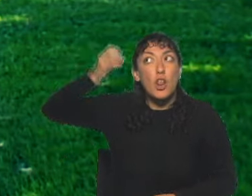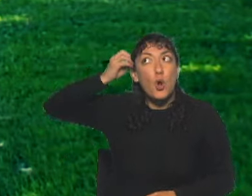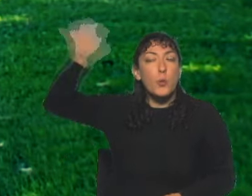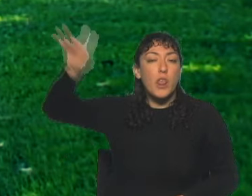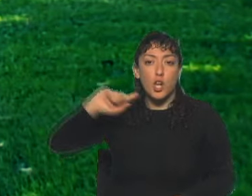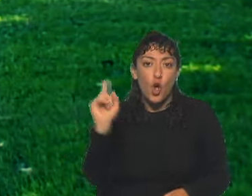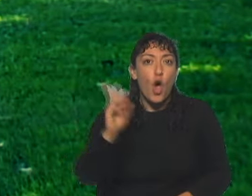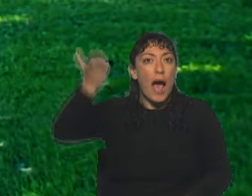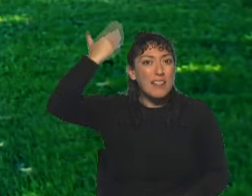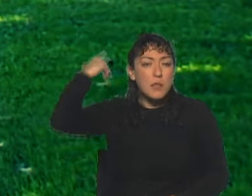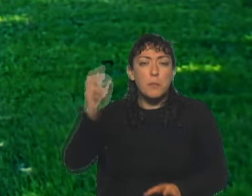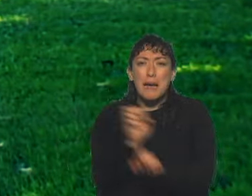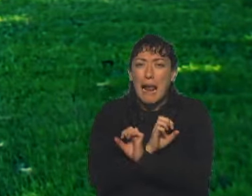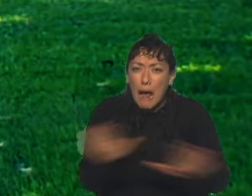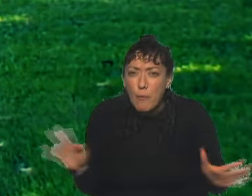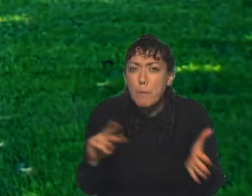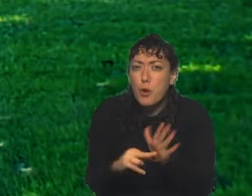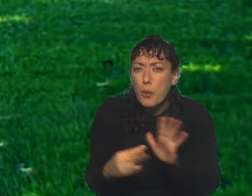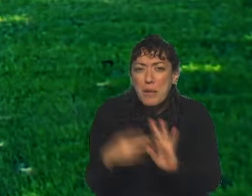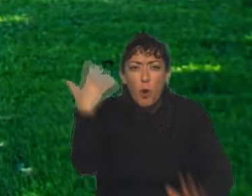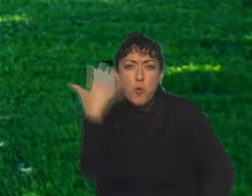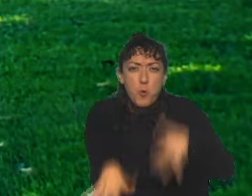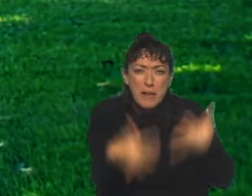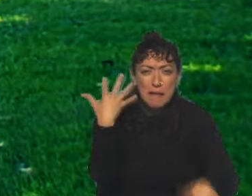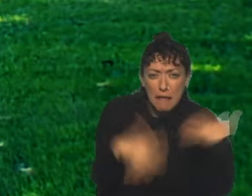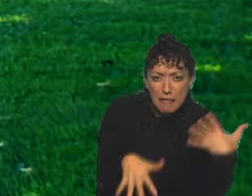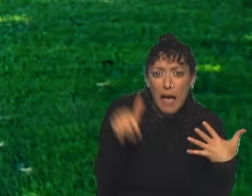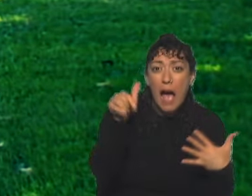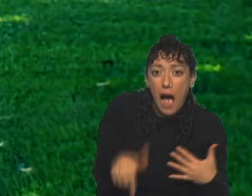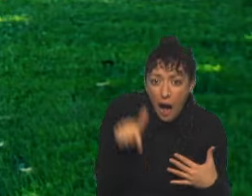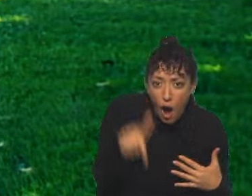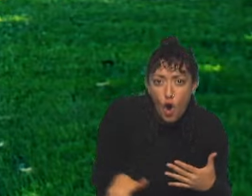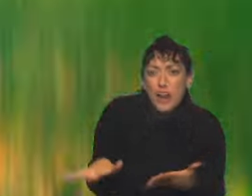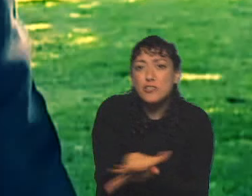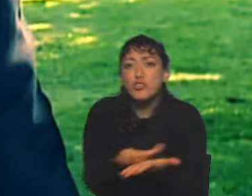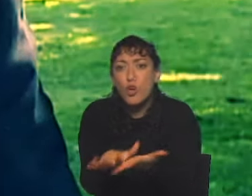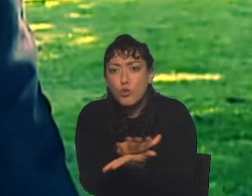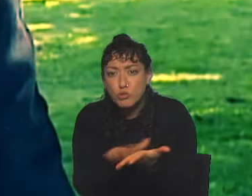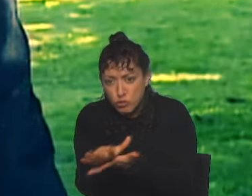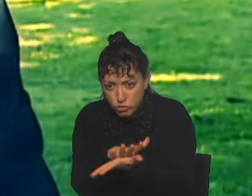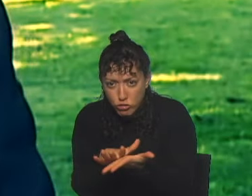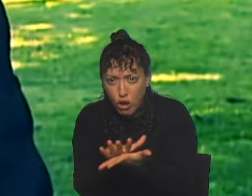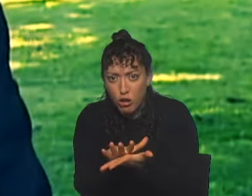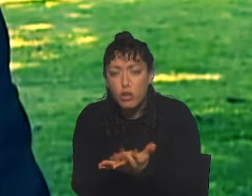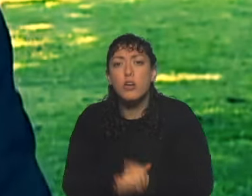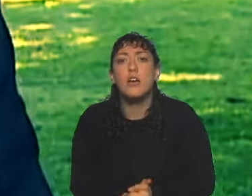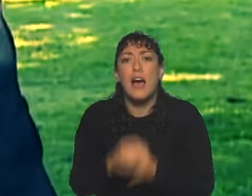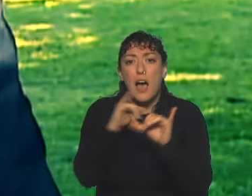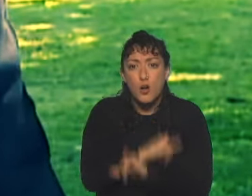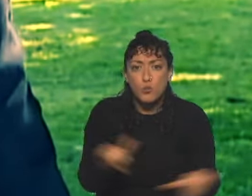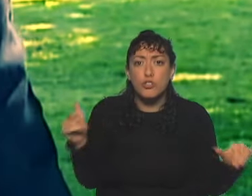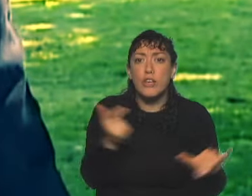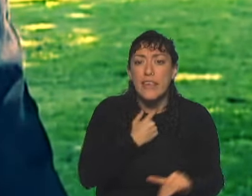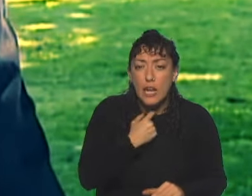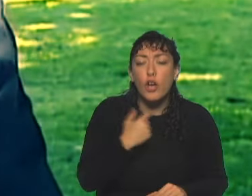problema, gravísimo, urgente, y ahora tenemos una solución. Quiero anunciarles que el gobierno